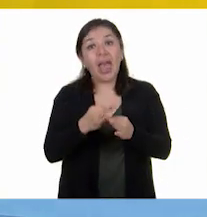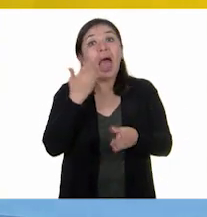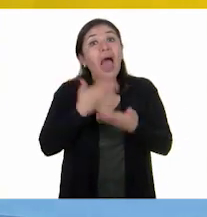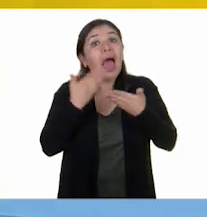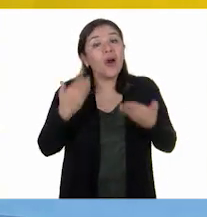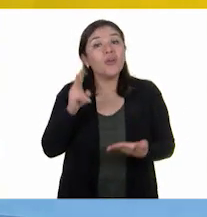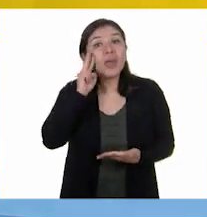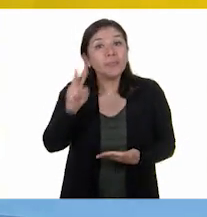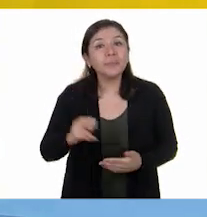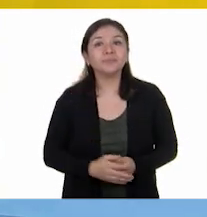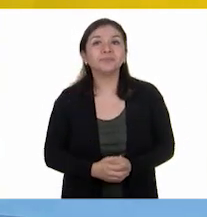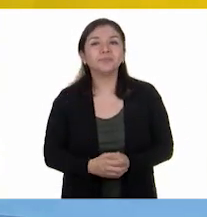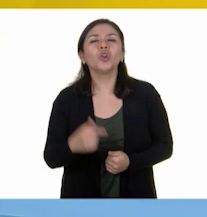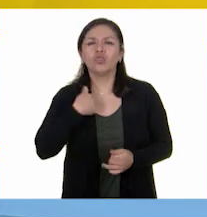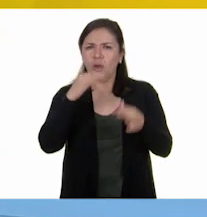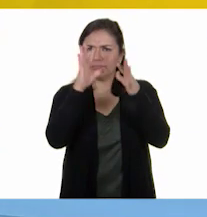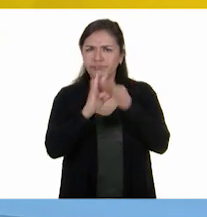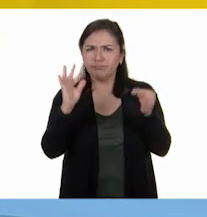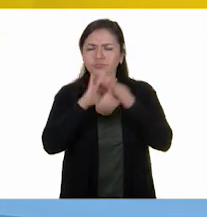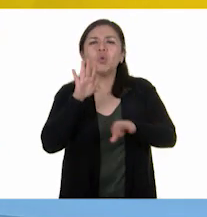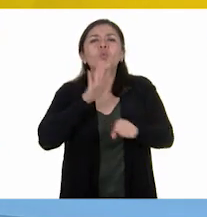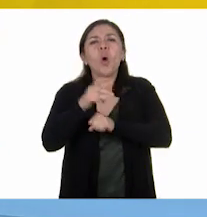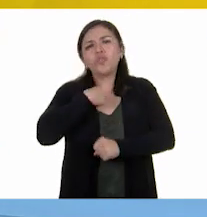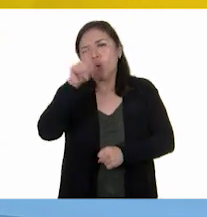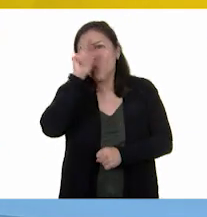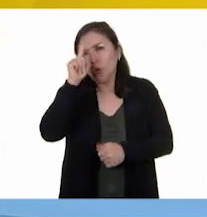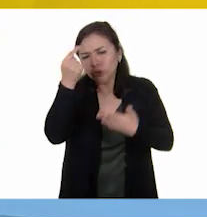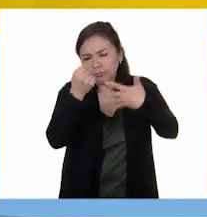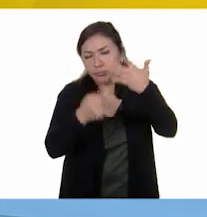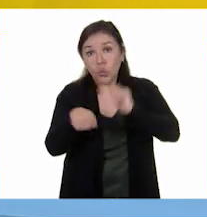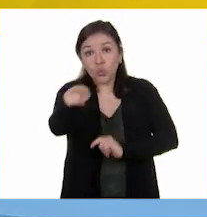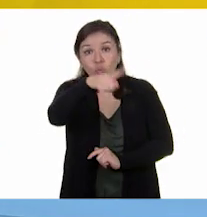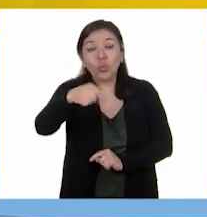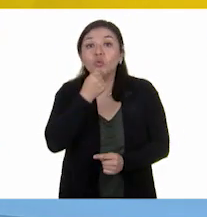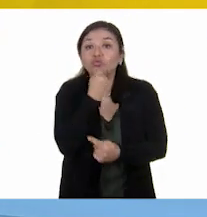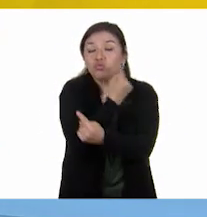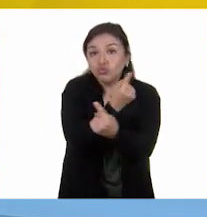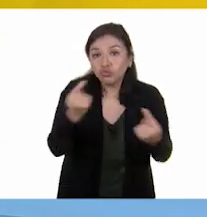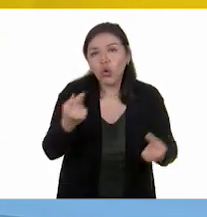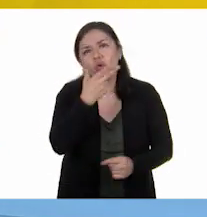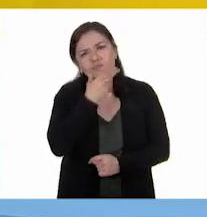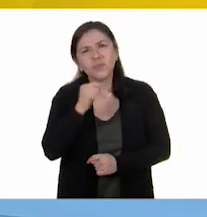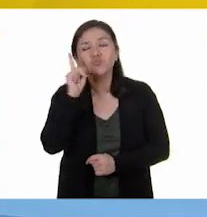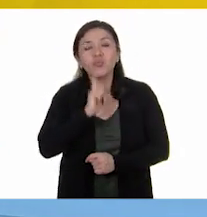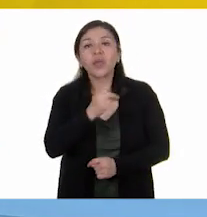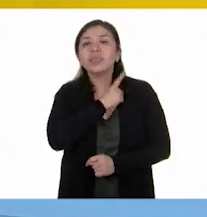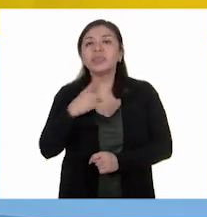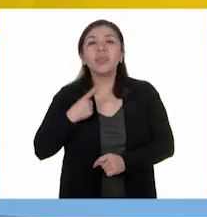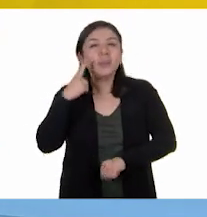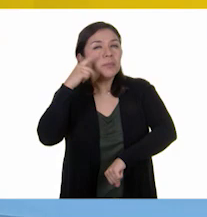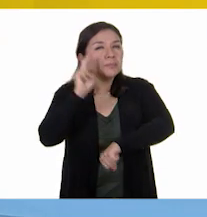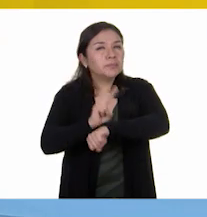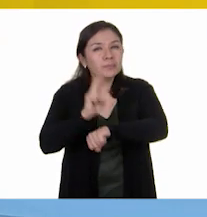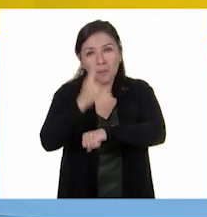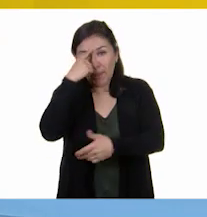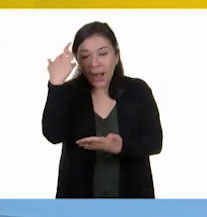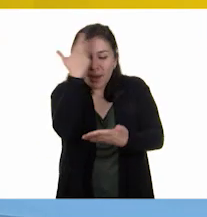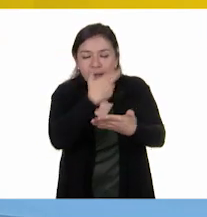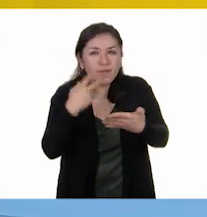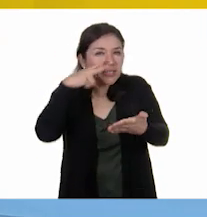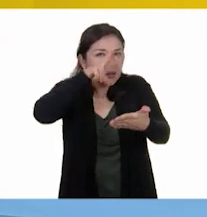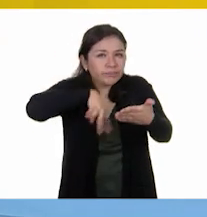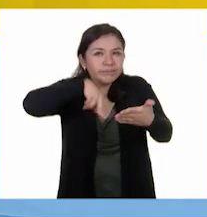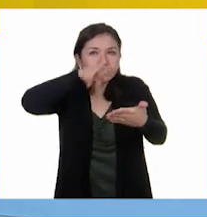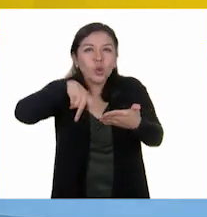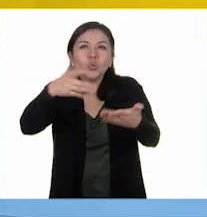continuación, explicaré qué aspectos sugerimos que ustedes, niñas y niños, tomen en cuenta al momento de revisar los borradores